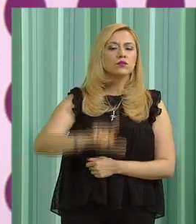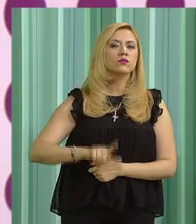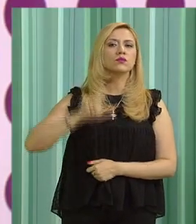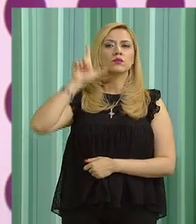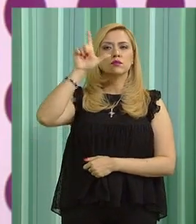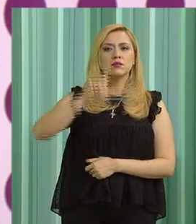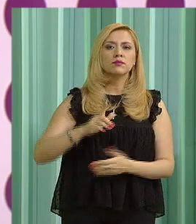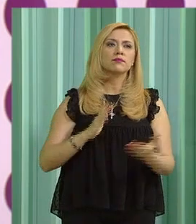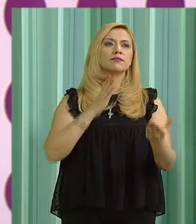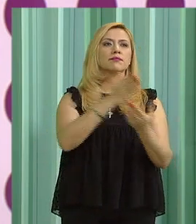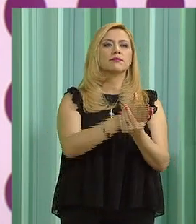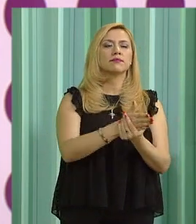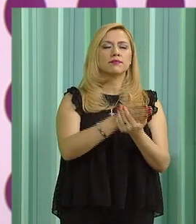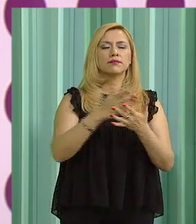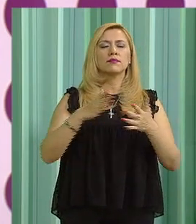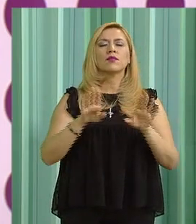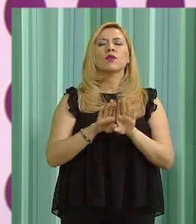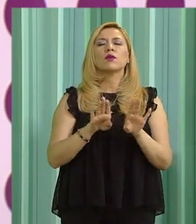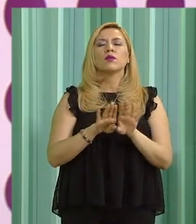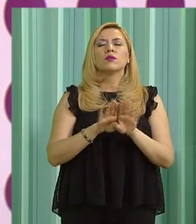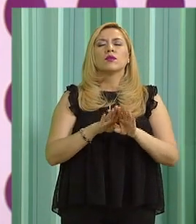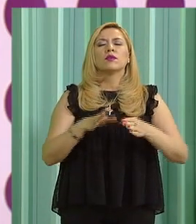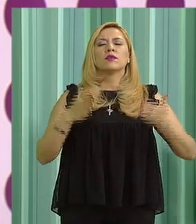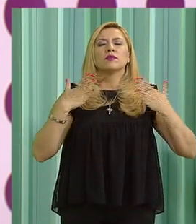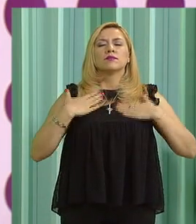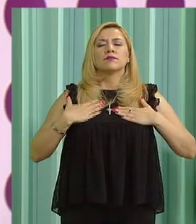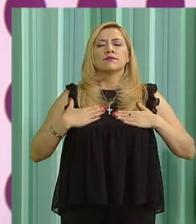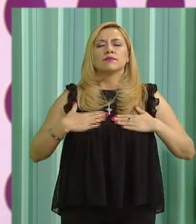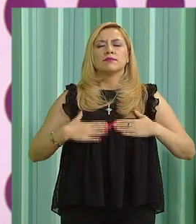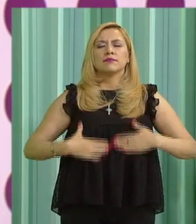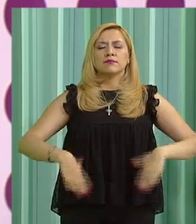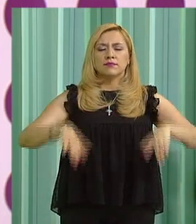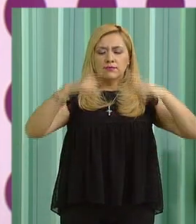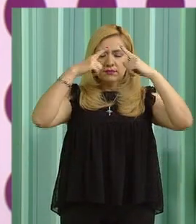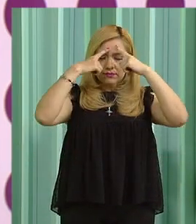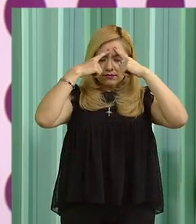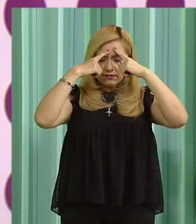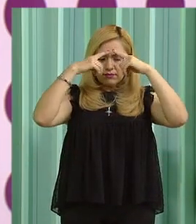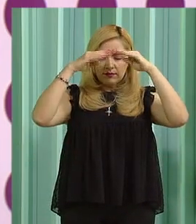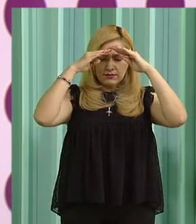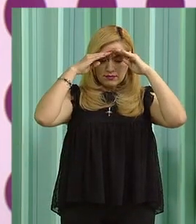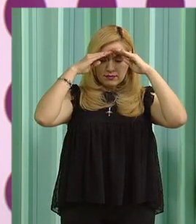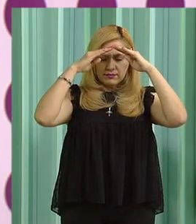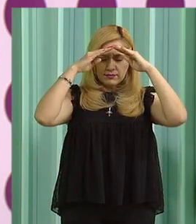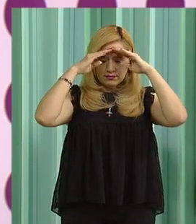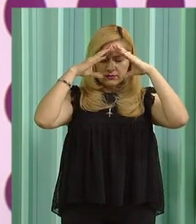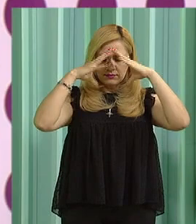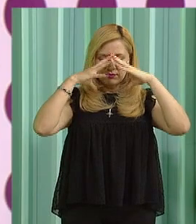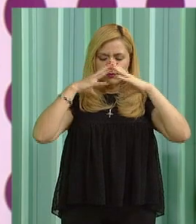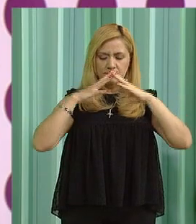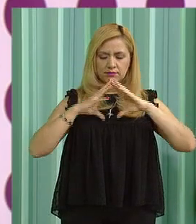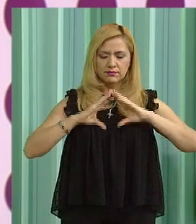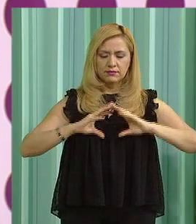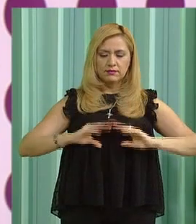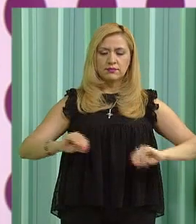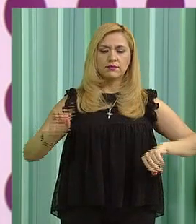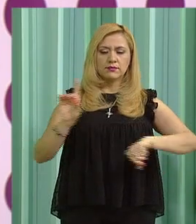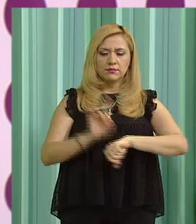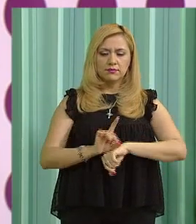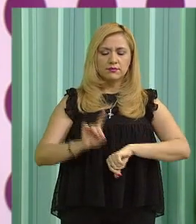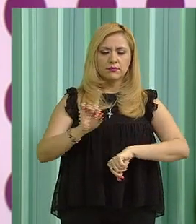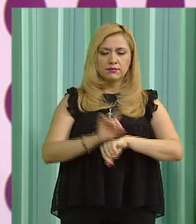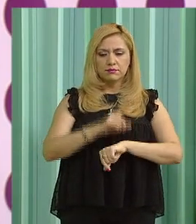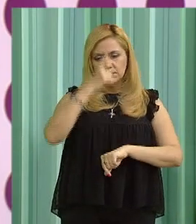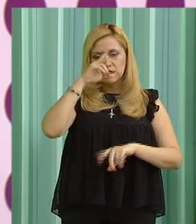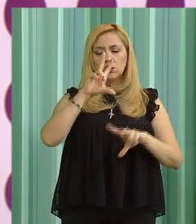meditar y justamente trabajamos cómo no perder la compasión, cómo cultivarla. Estamos en el lugar ideal, o sea, todos los días con la población,